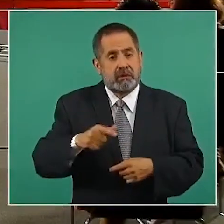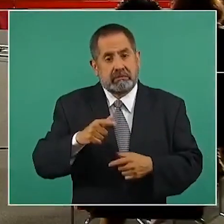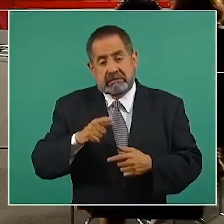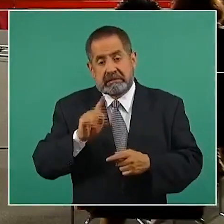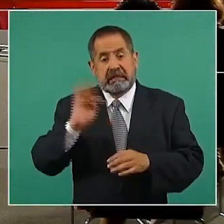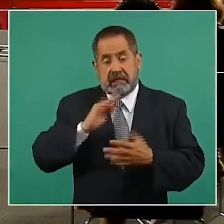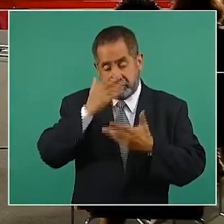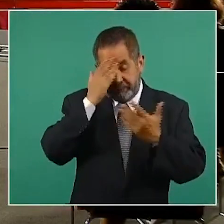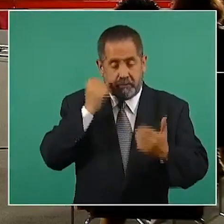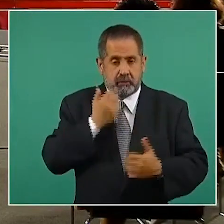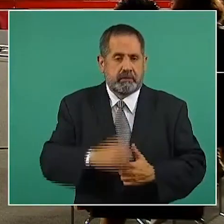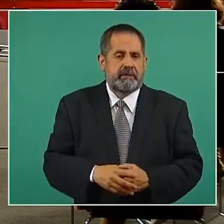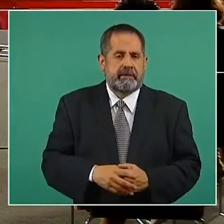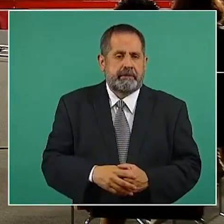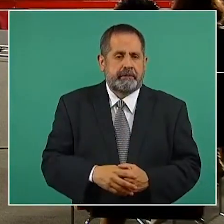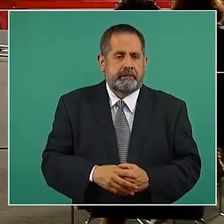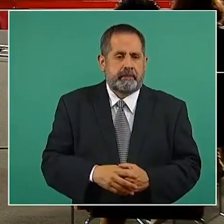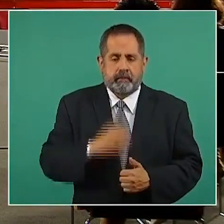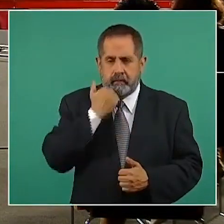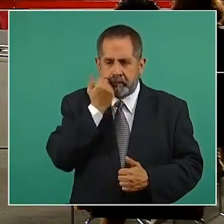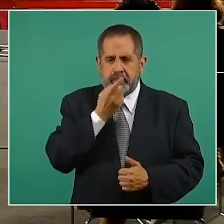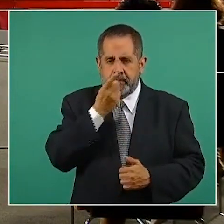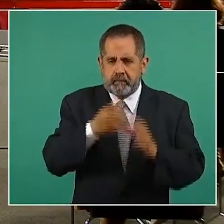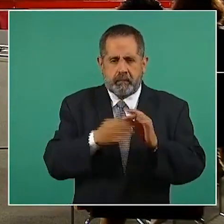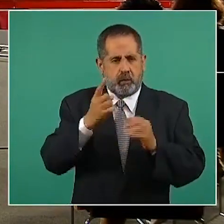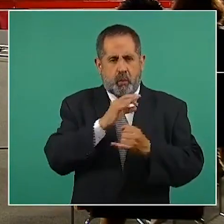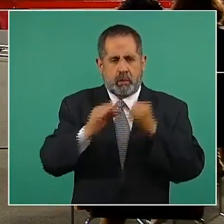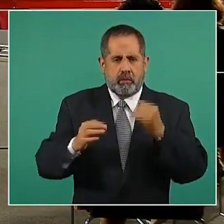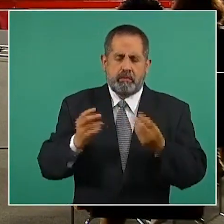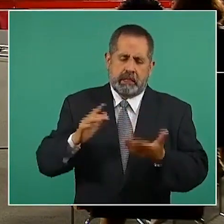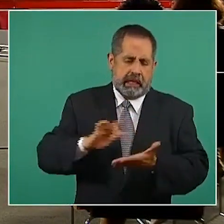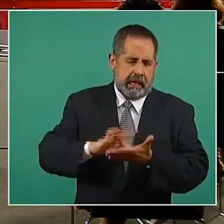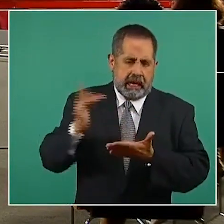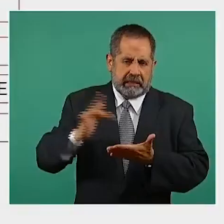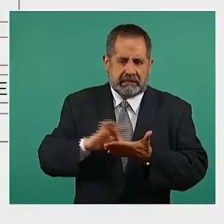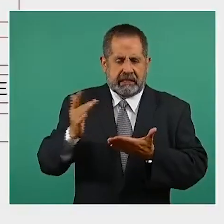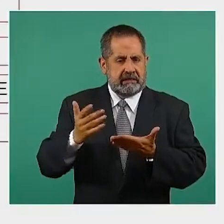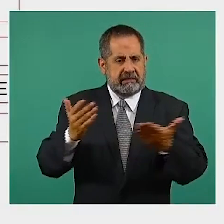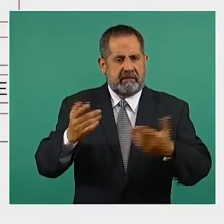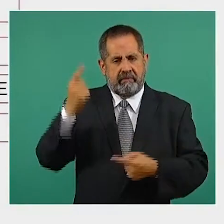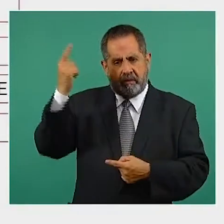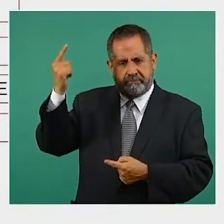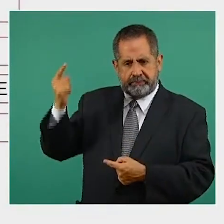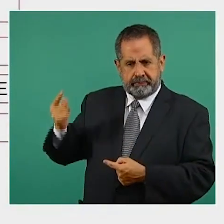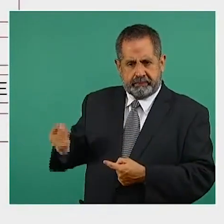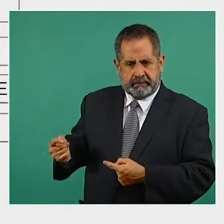magnitud. Siguiente. Solamente una diapositiva de agradecimientos